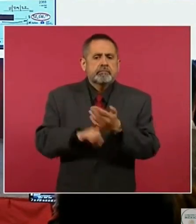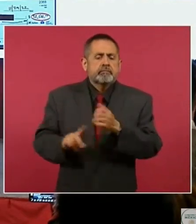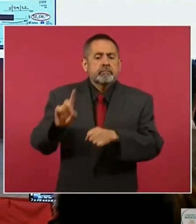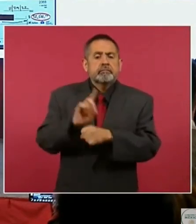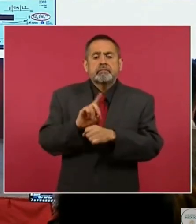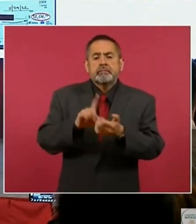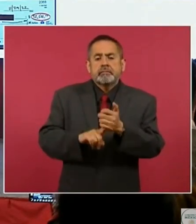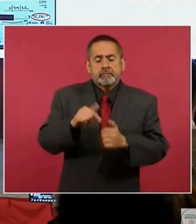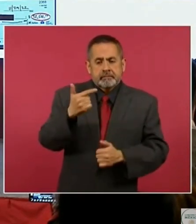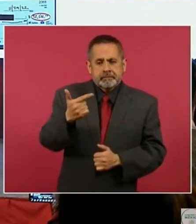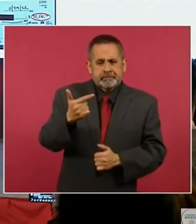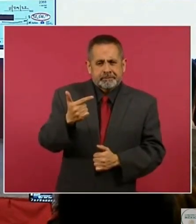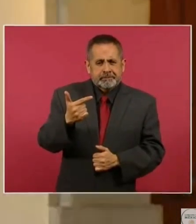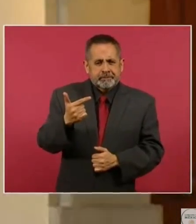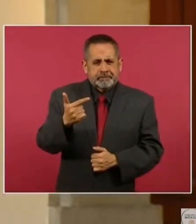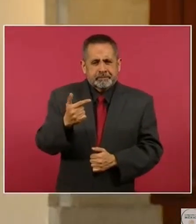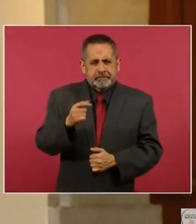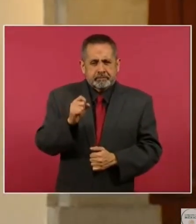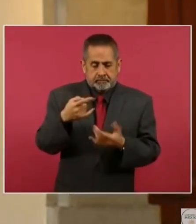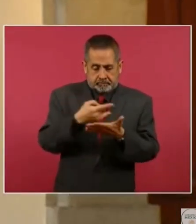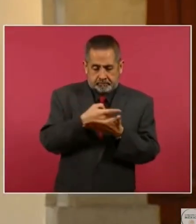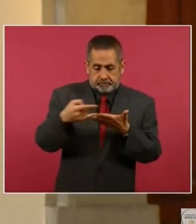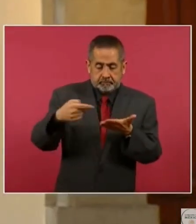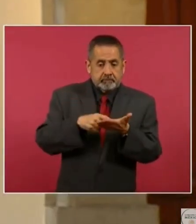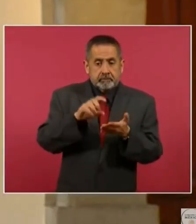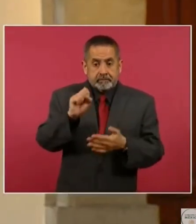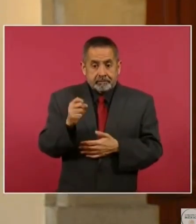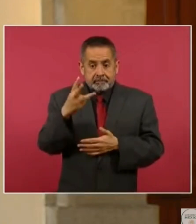7, un cheque por